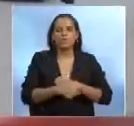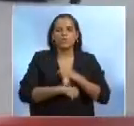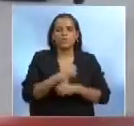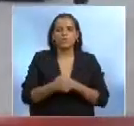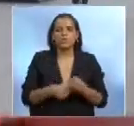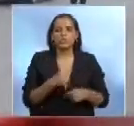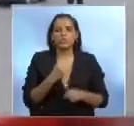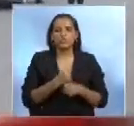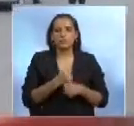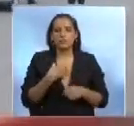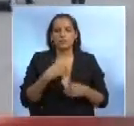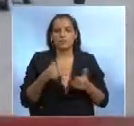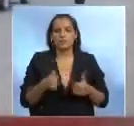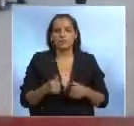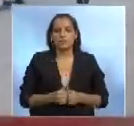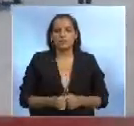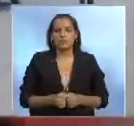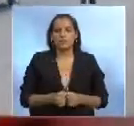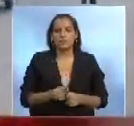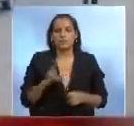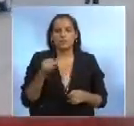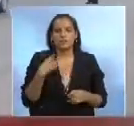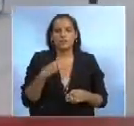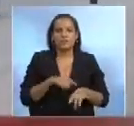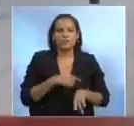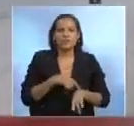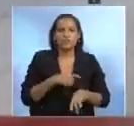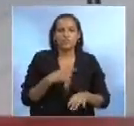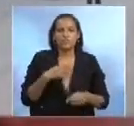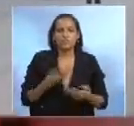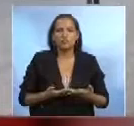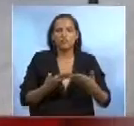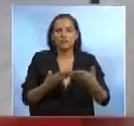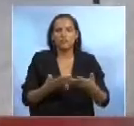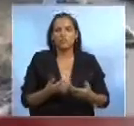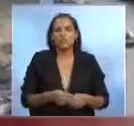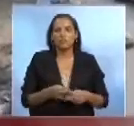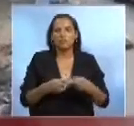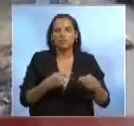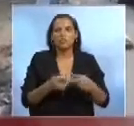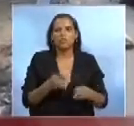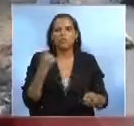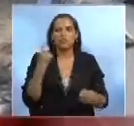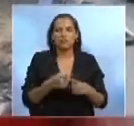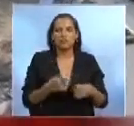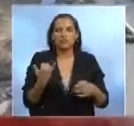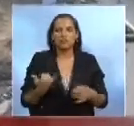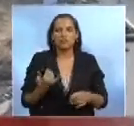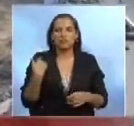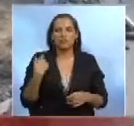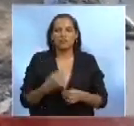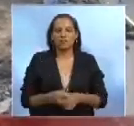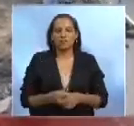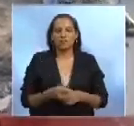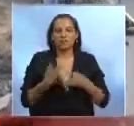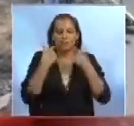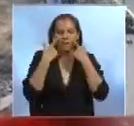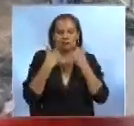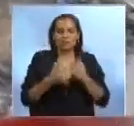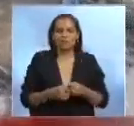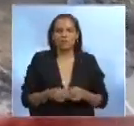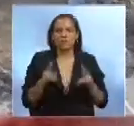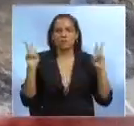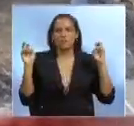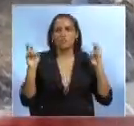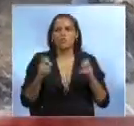de ejecución se cumplan y no existan atrasos en la entrega de la misma. Hasta el momento tenemos una mala situación de una supervisión en cuanto a los